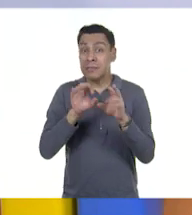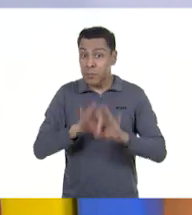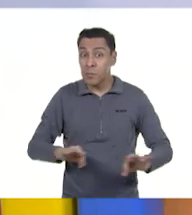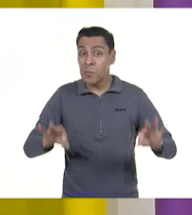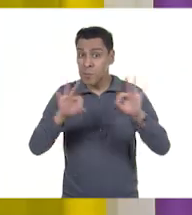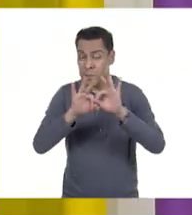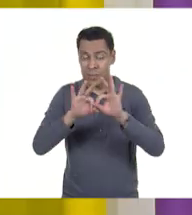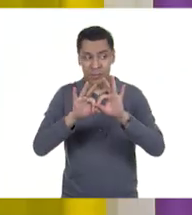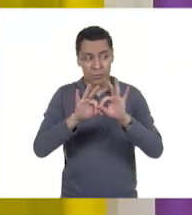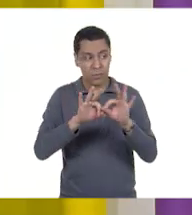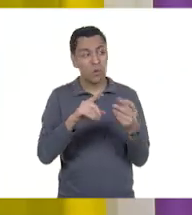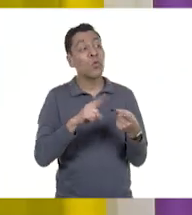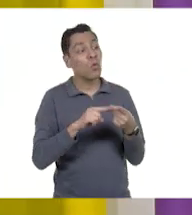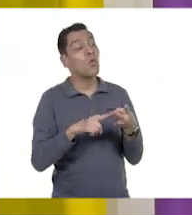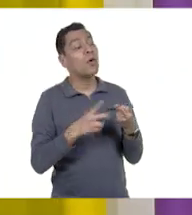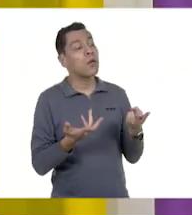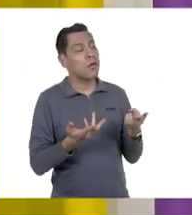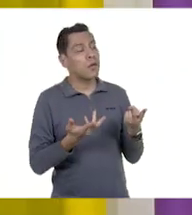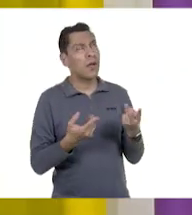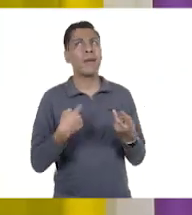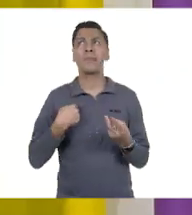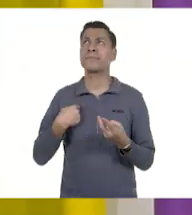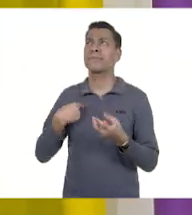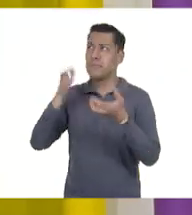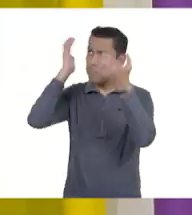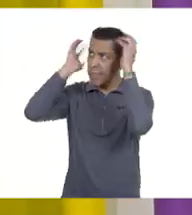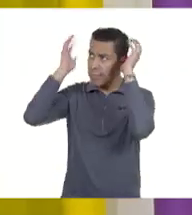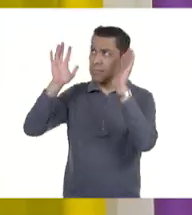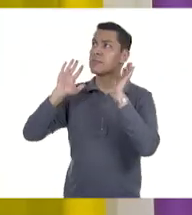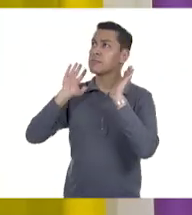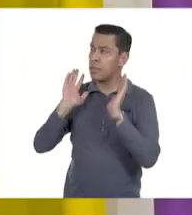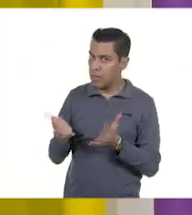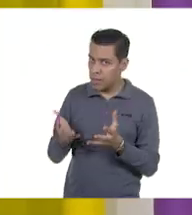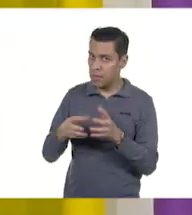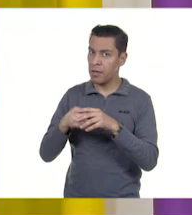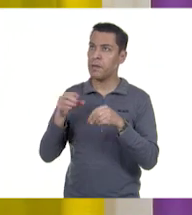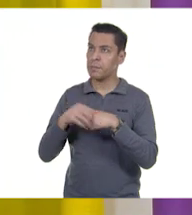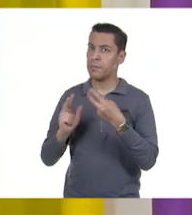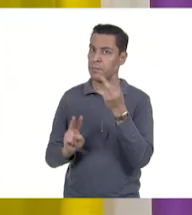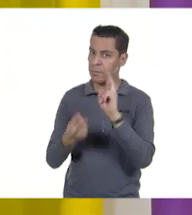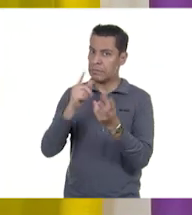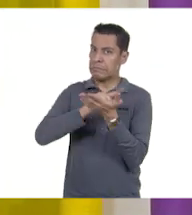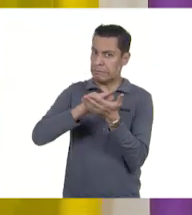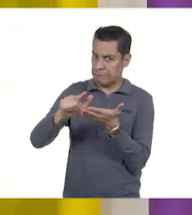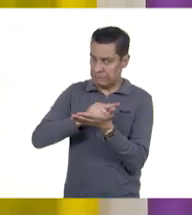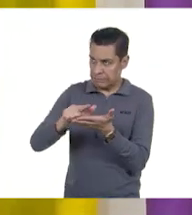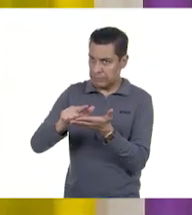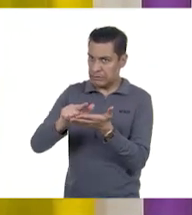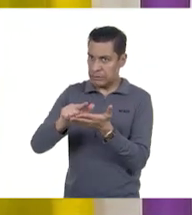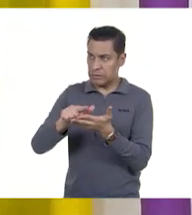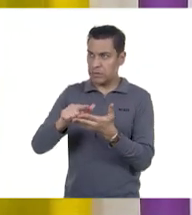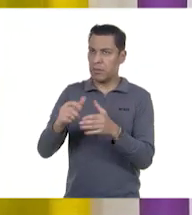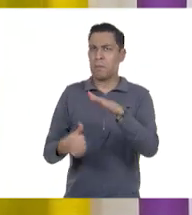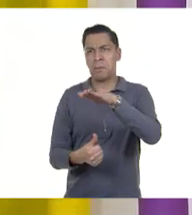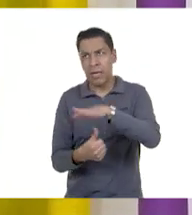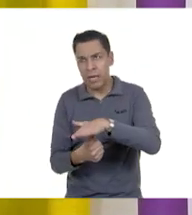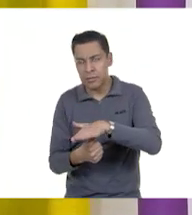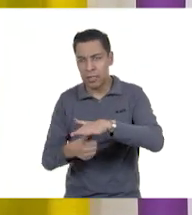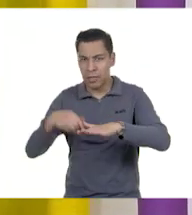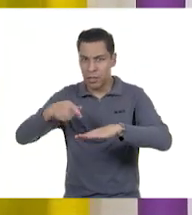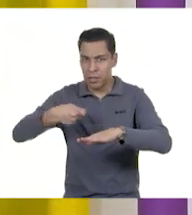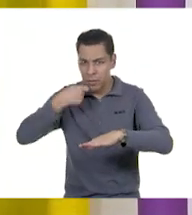sea? A ver, ya hablamos de bañarnos. Ya hablamos de lavar frutas y verduras, también las superficies donde